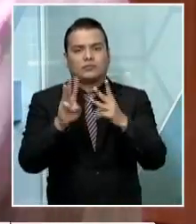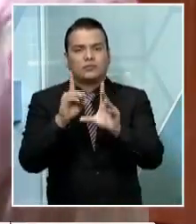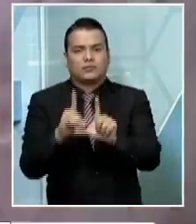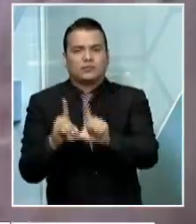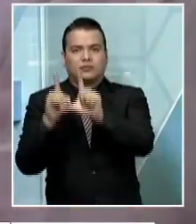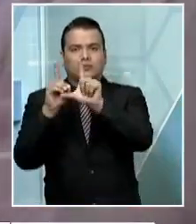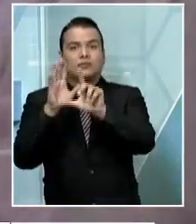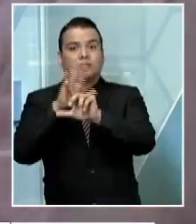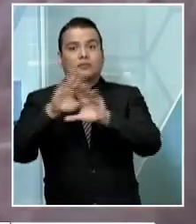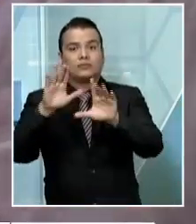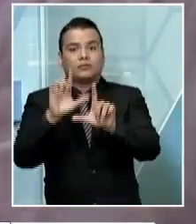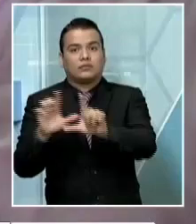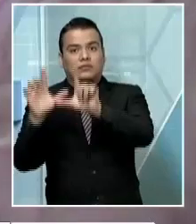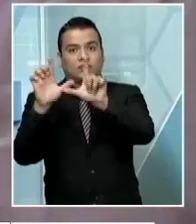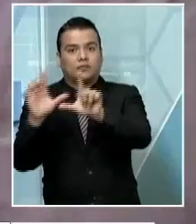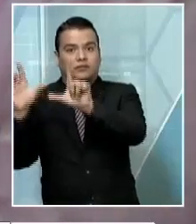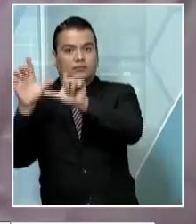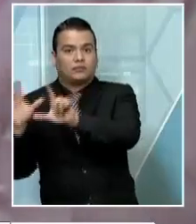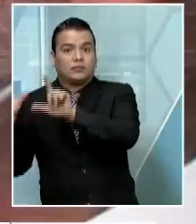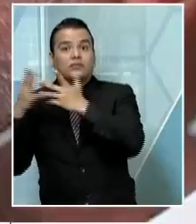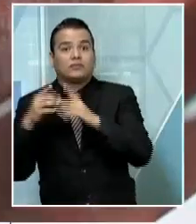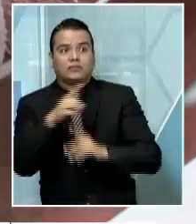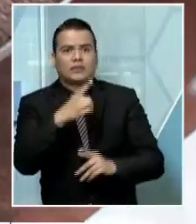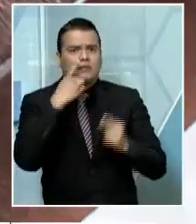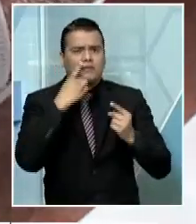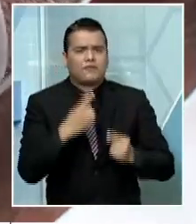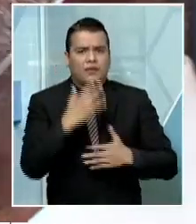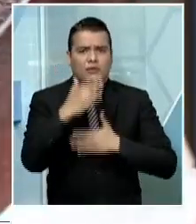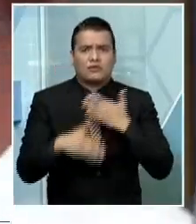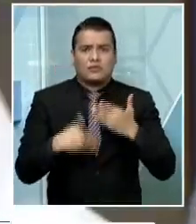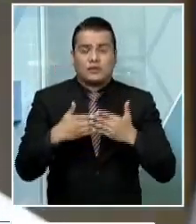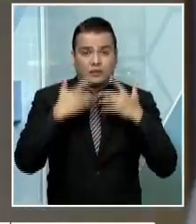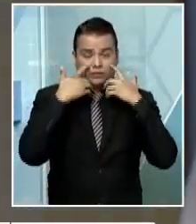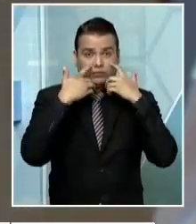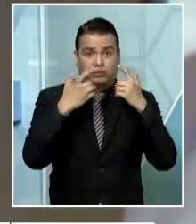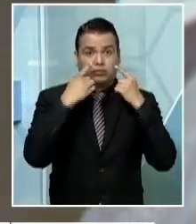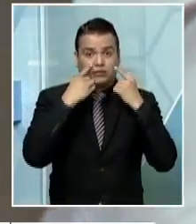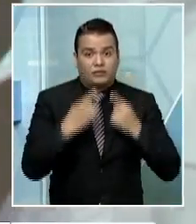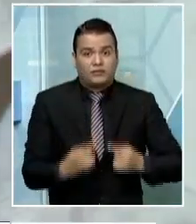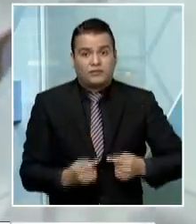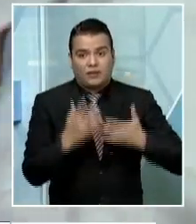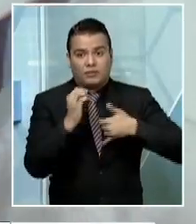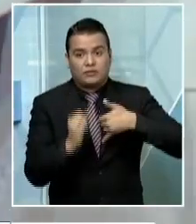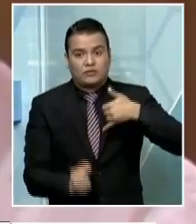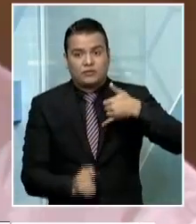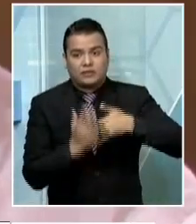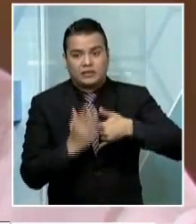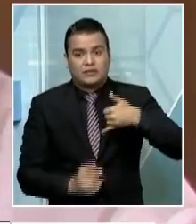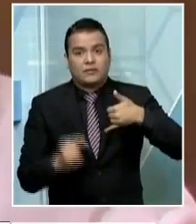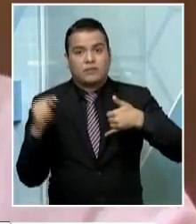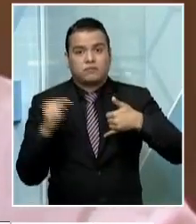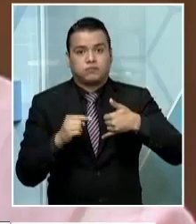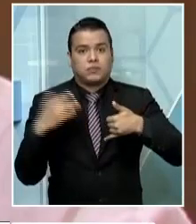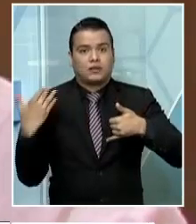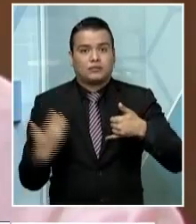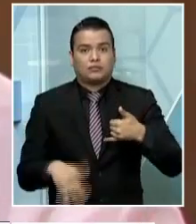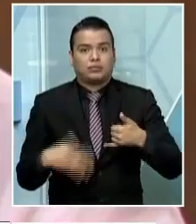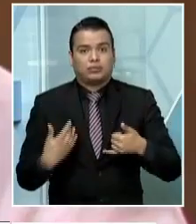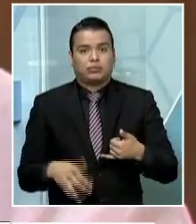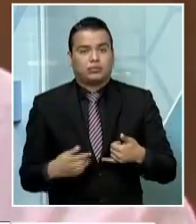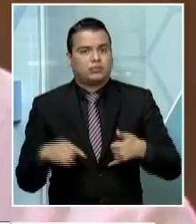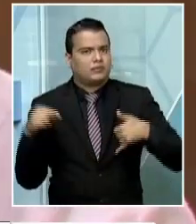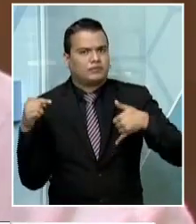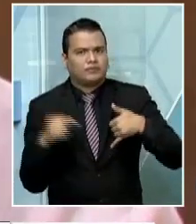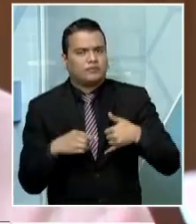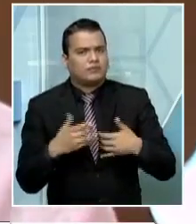la sede Cali ha logrado consolidarse como uno de los campos universitarios más importantes de la región. Una de las líneas fuertes allí